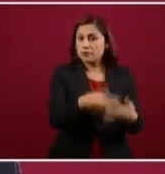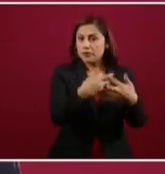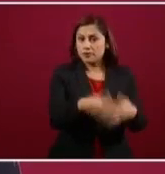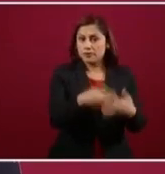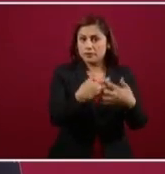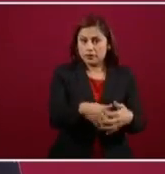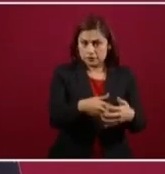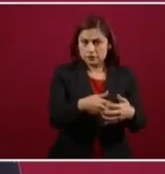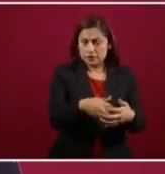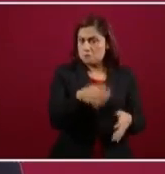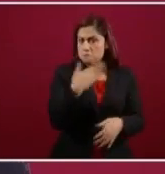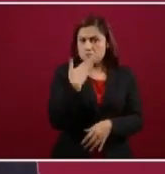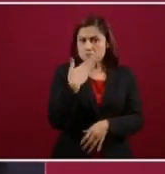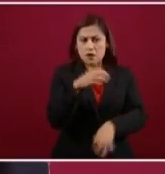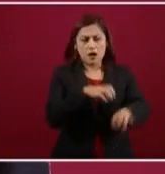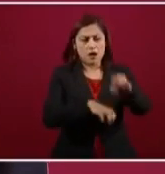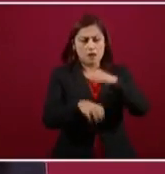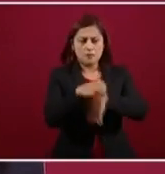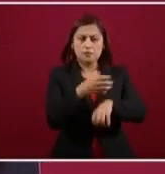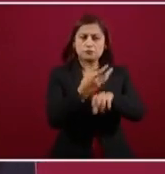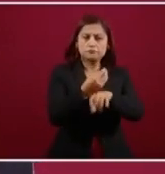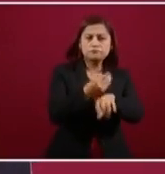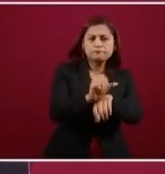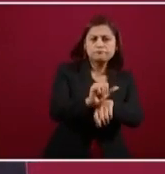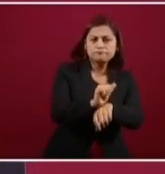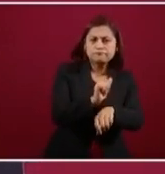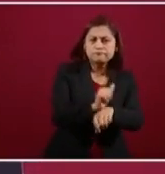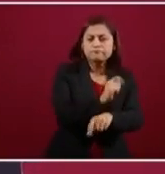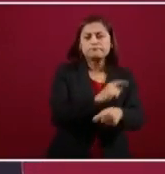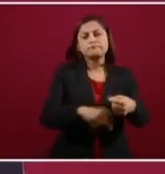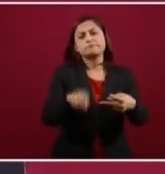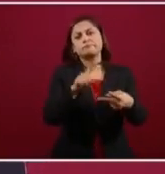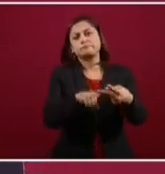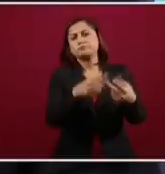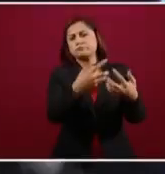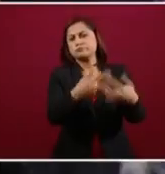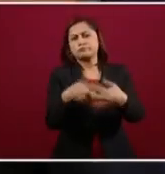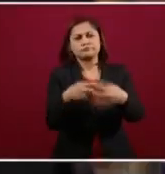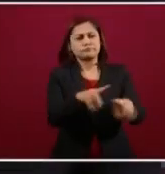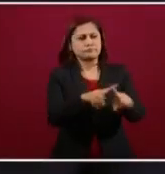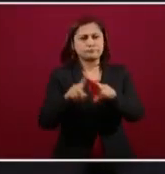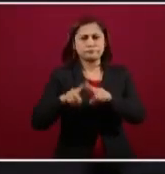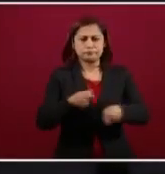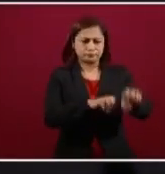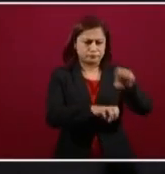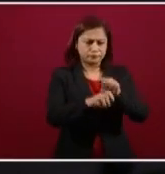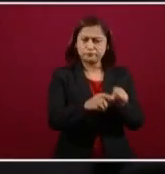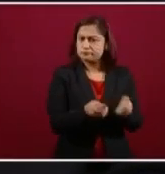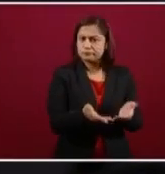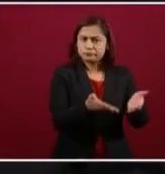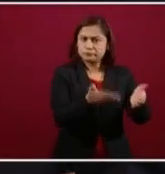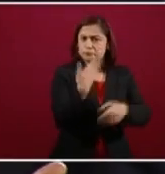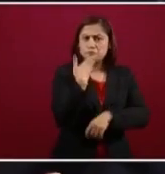y en empresas de autopartes, en la empresa automotriz. Nada más que lo otro